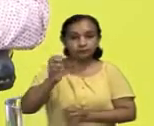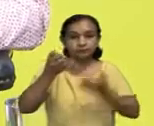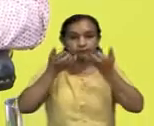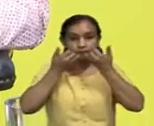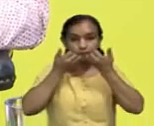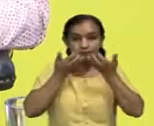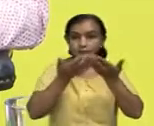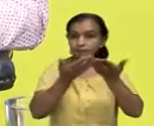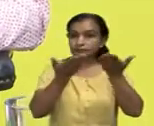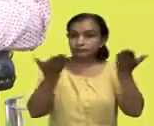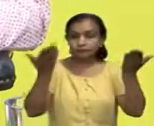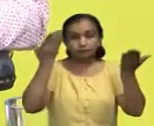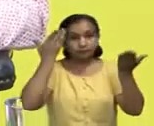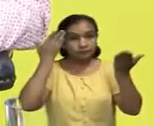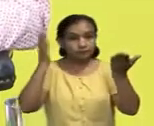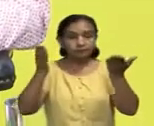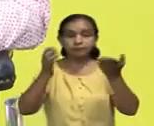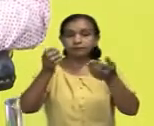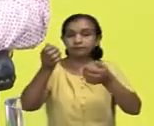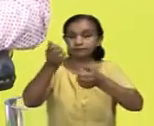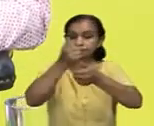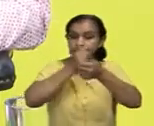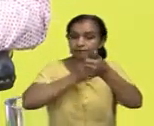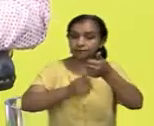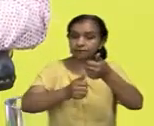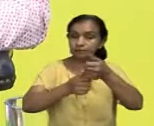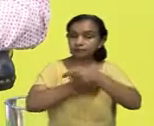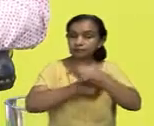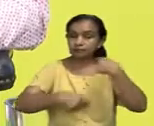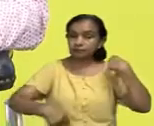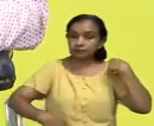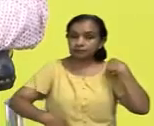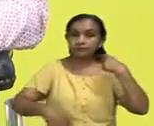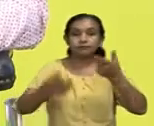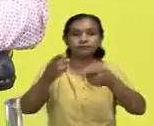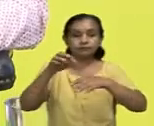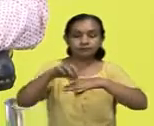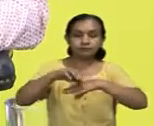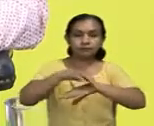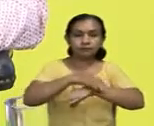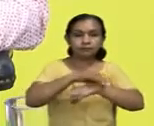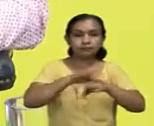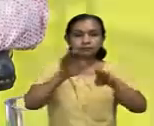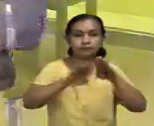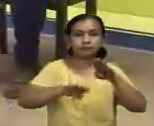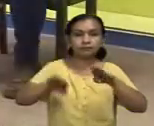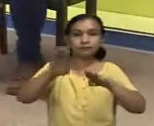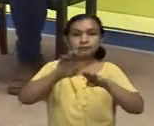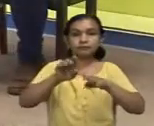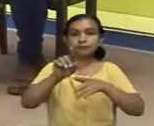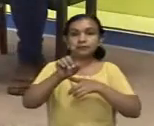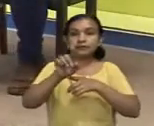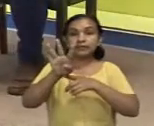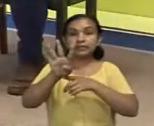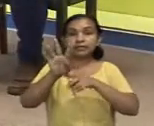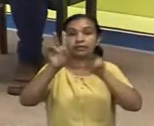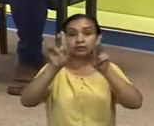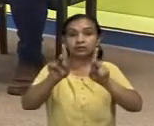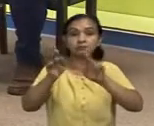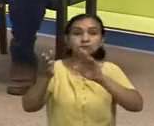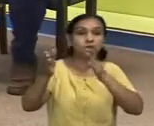las informaciones de la vicepresidenta Rosario Murillo que han habido más de casi 10 muertes. 14 muertes. 14